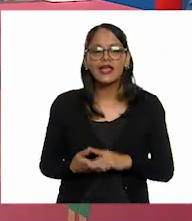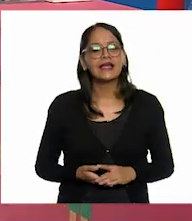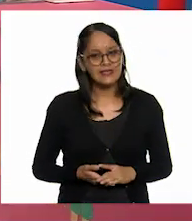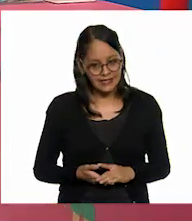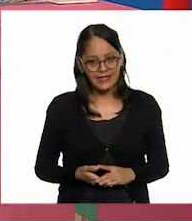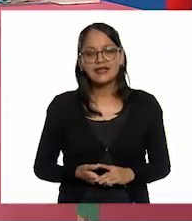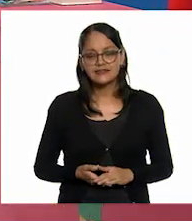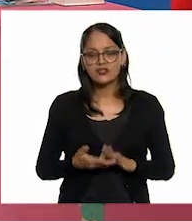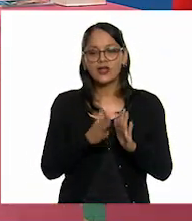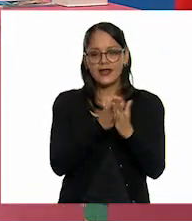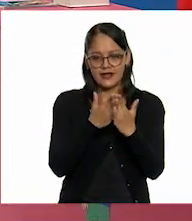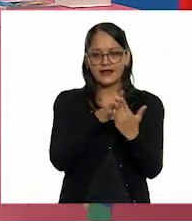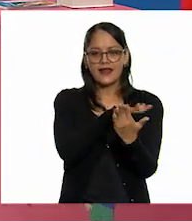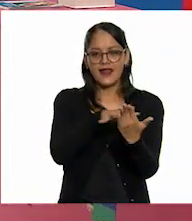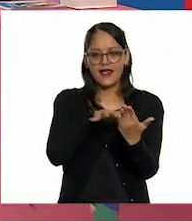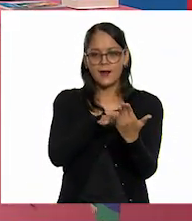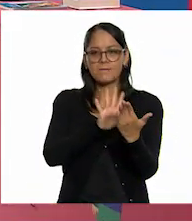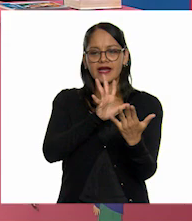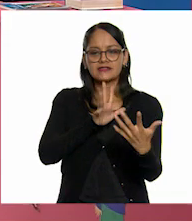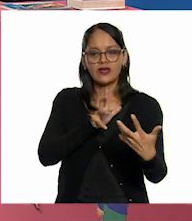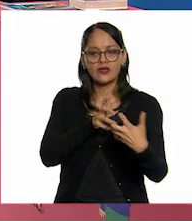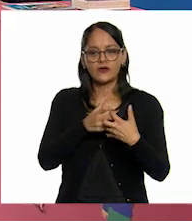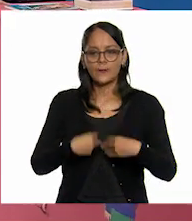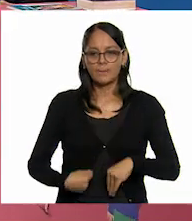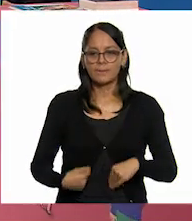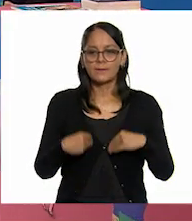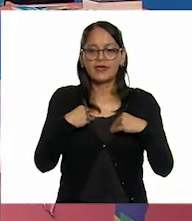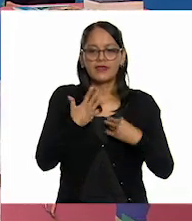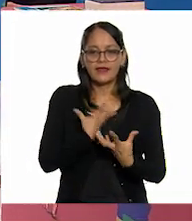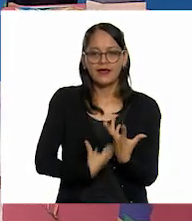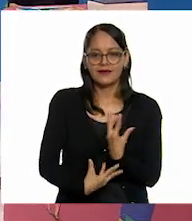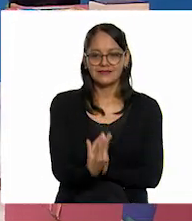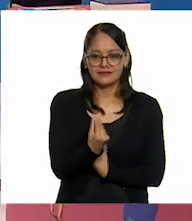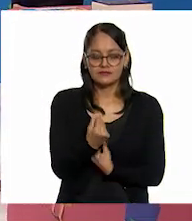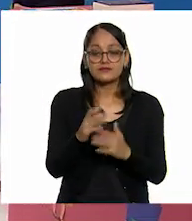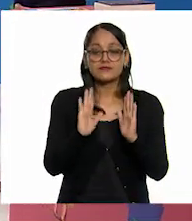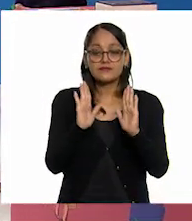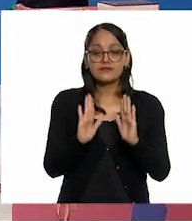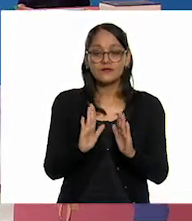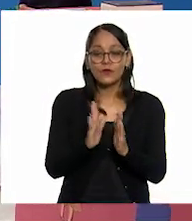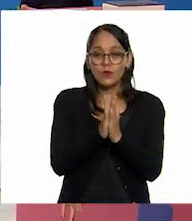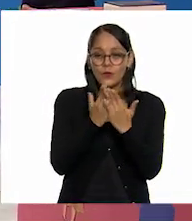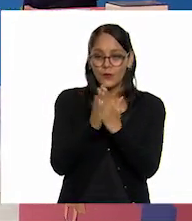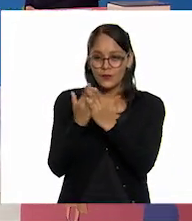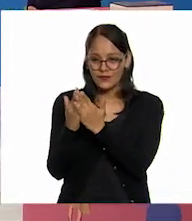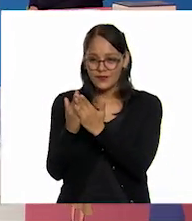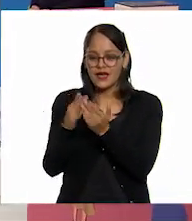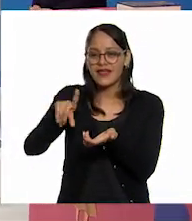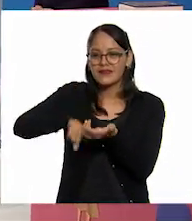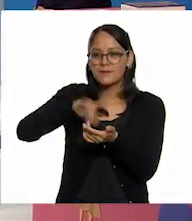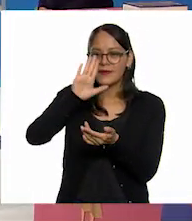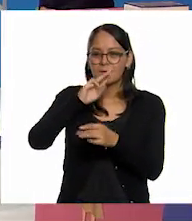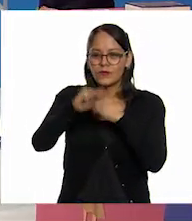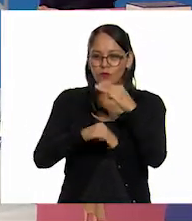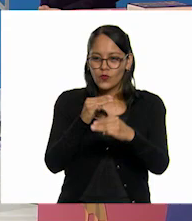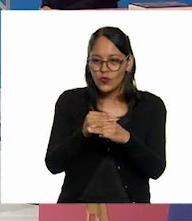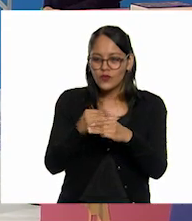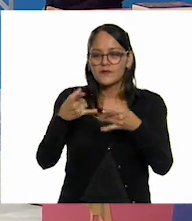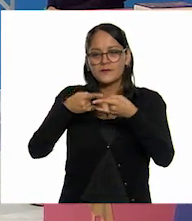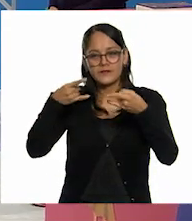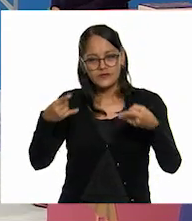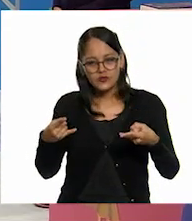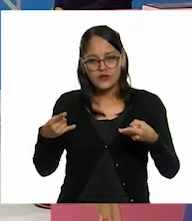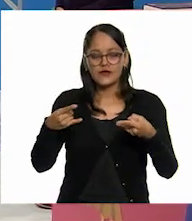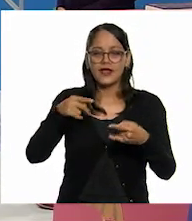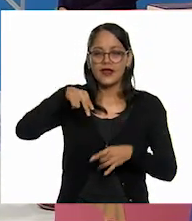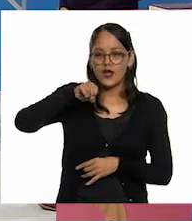la literatura, de entrar, como dice Juan Carlos, a esos mundos que son los cuentos, las leyendas, las fábulas,